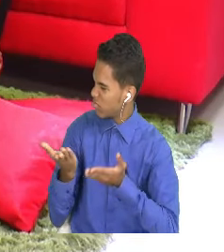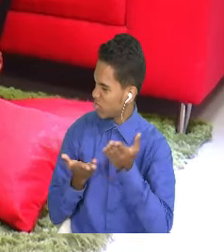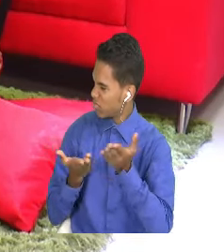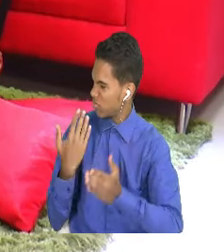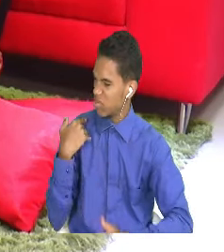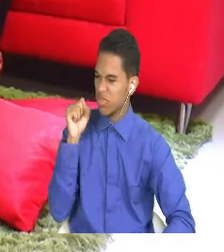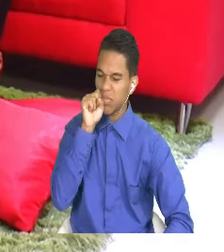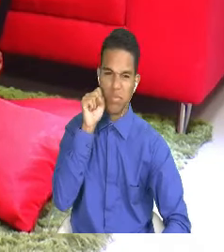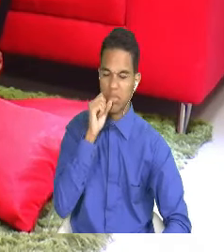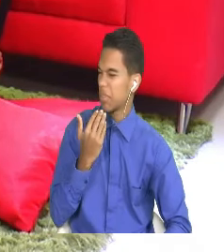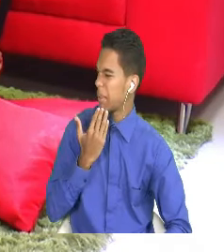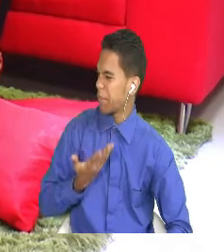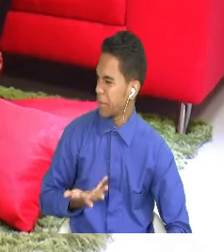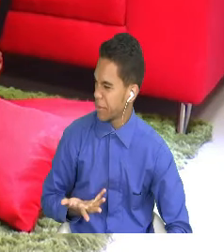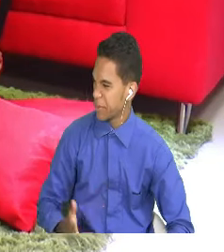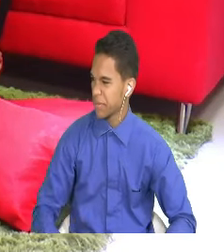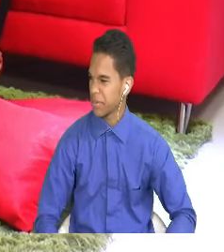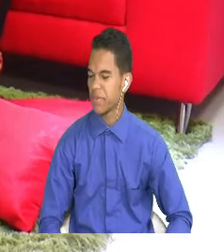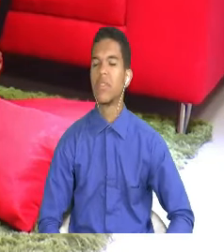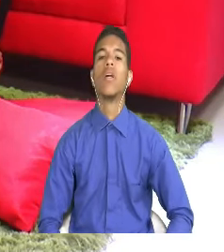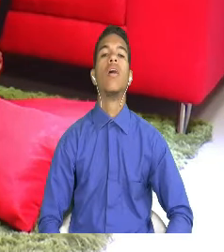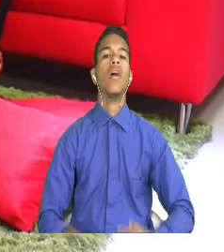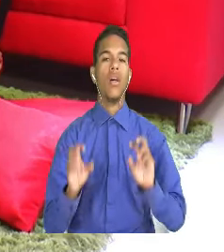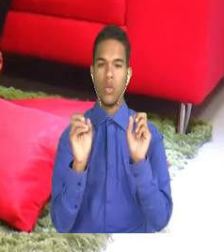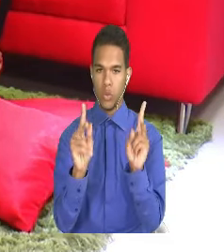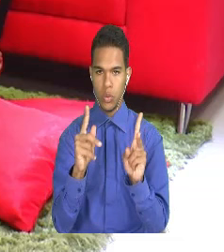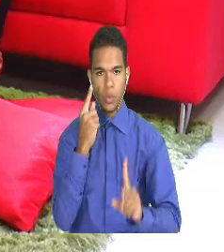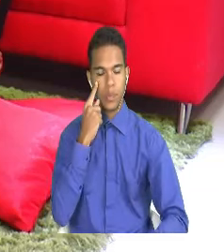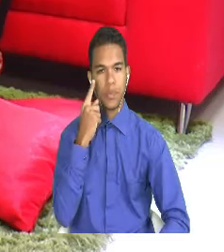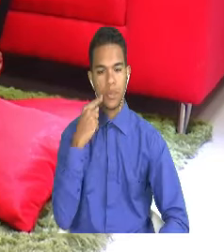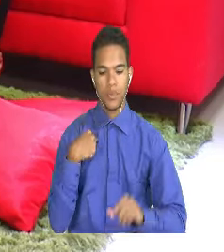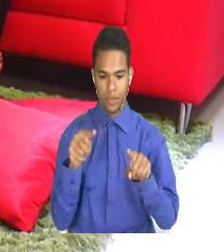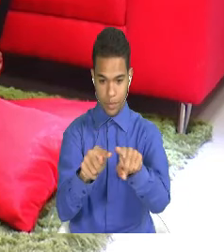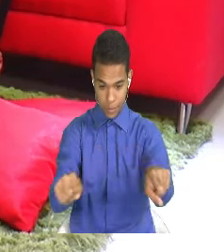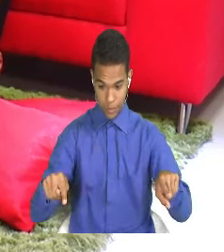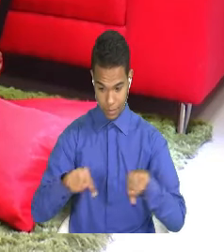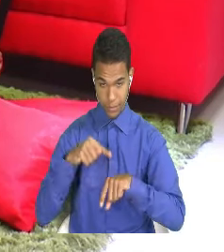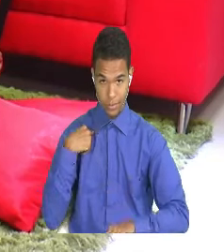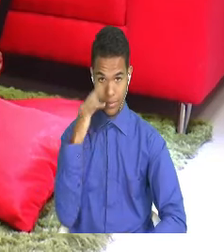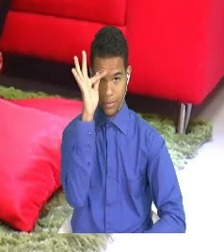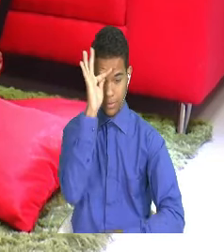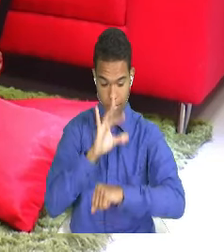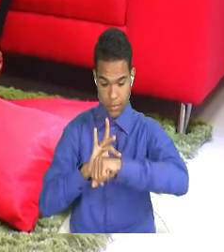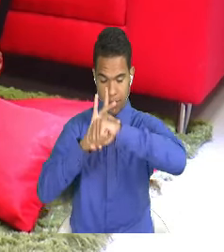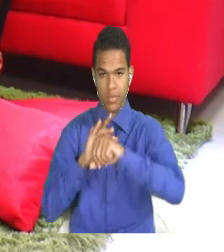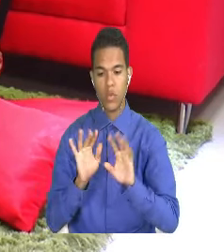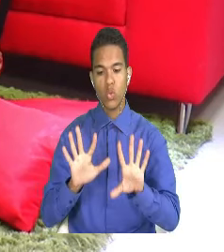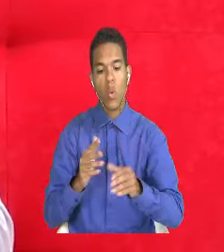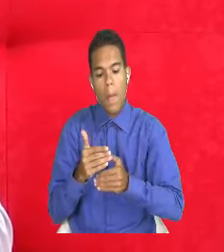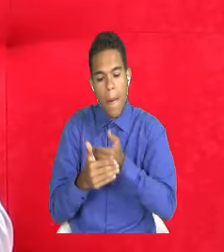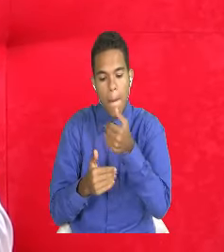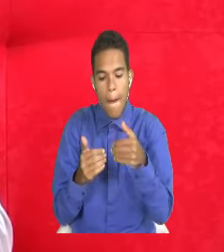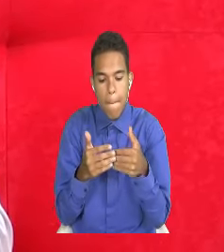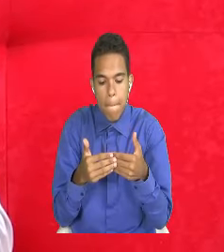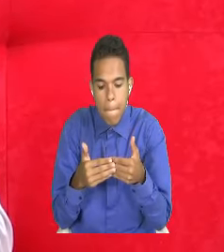Barranca Bermeja. Bueno, quiero informarles que la clínica Reina Lucía está en su proceso de apertura.